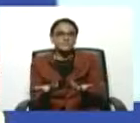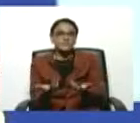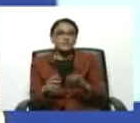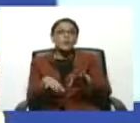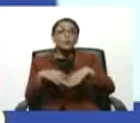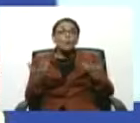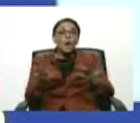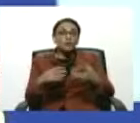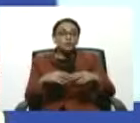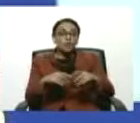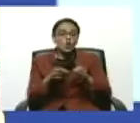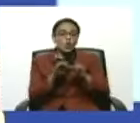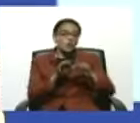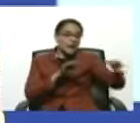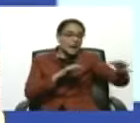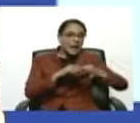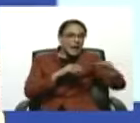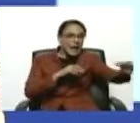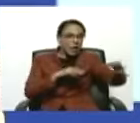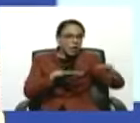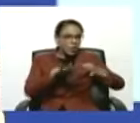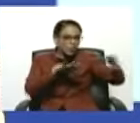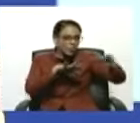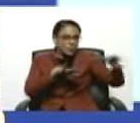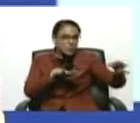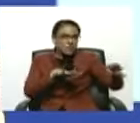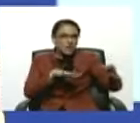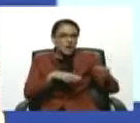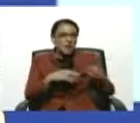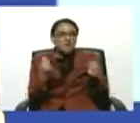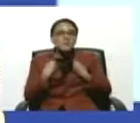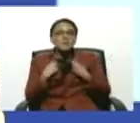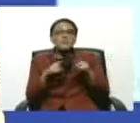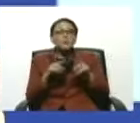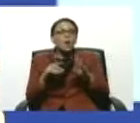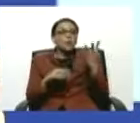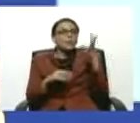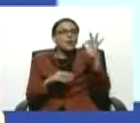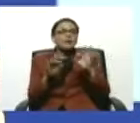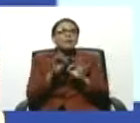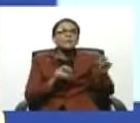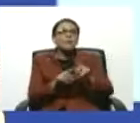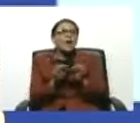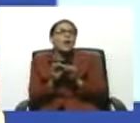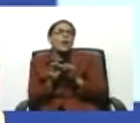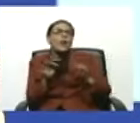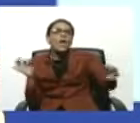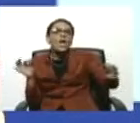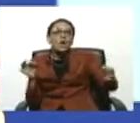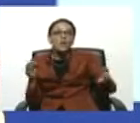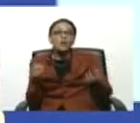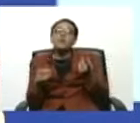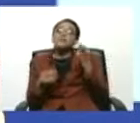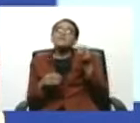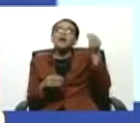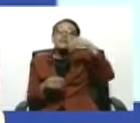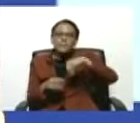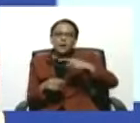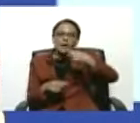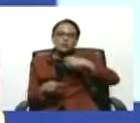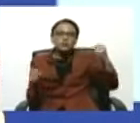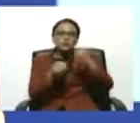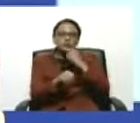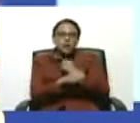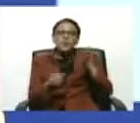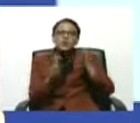mientras que todavía hay casi 40% de la población viviendo en áreas Rurales es decir que todavía falta